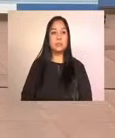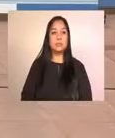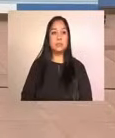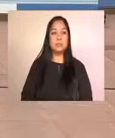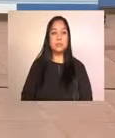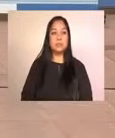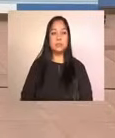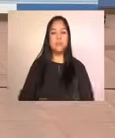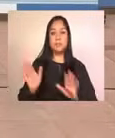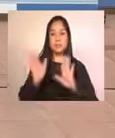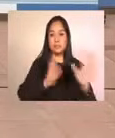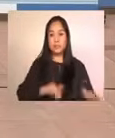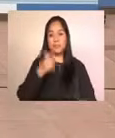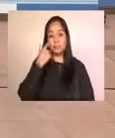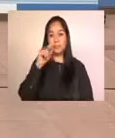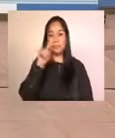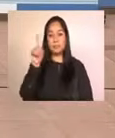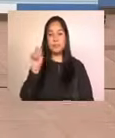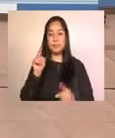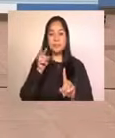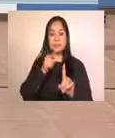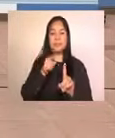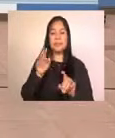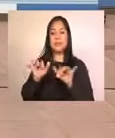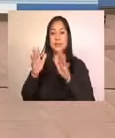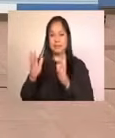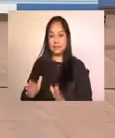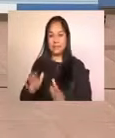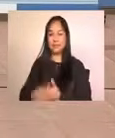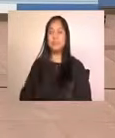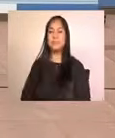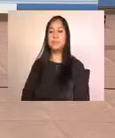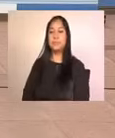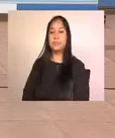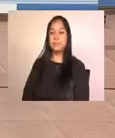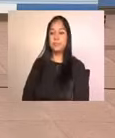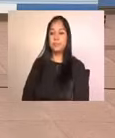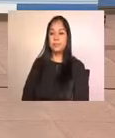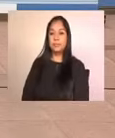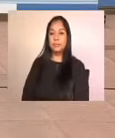La siguiente pregunta de Brainer es hacia el señor secretario.